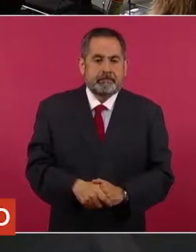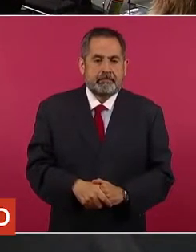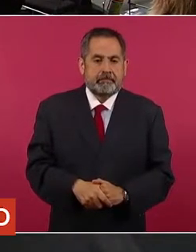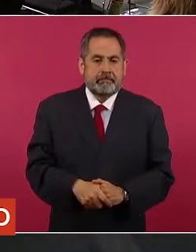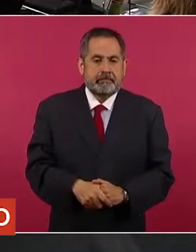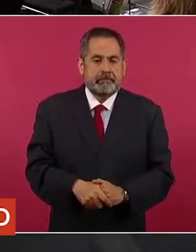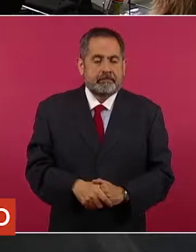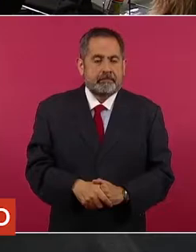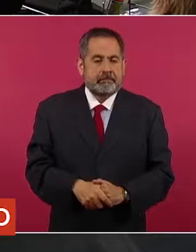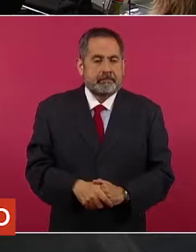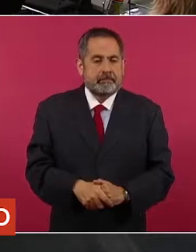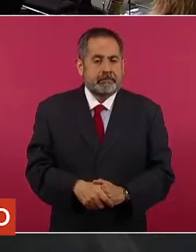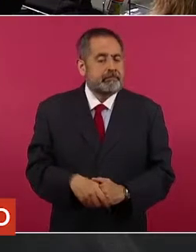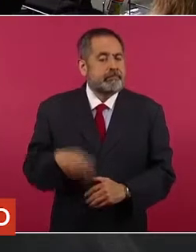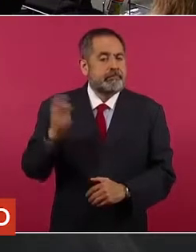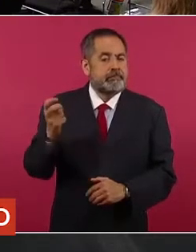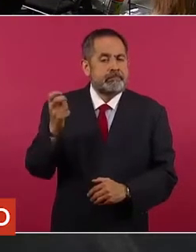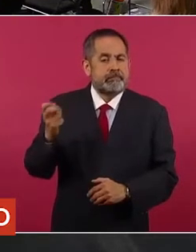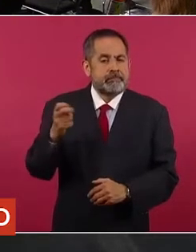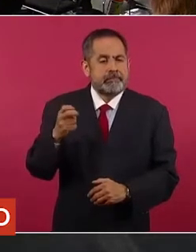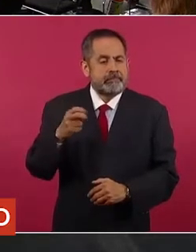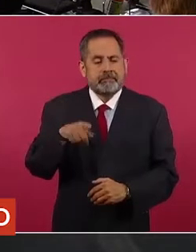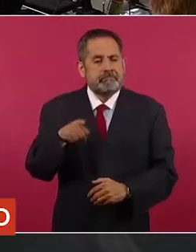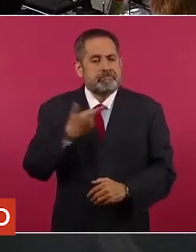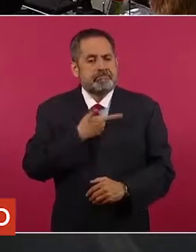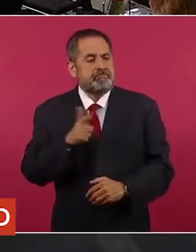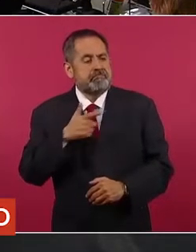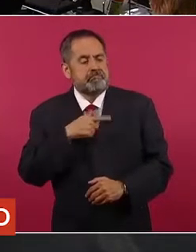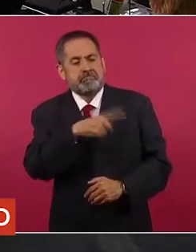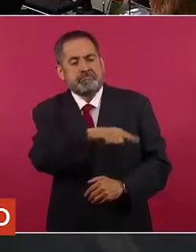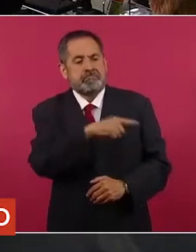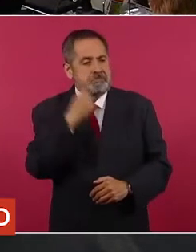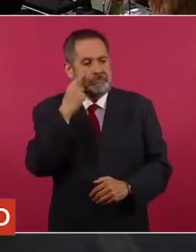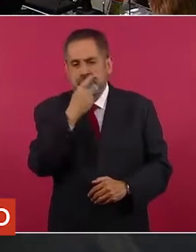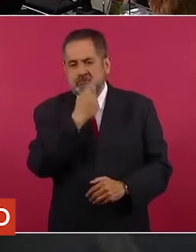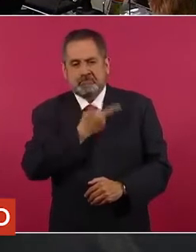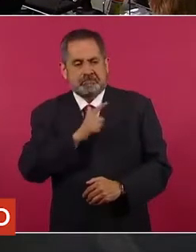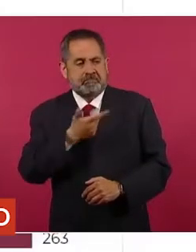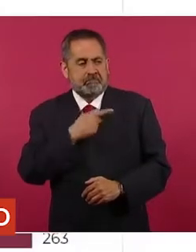Esto es lo que no les parece.